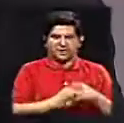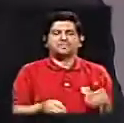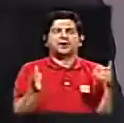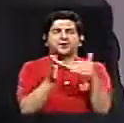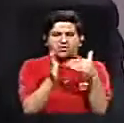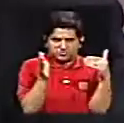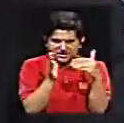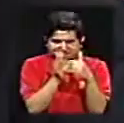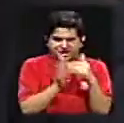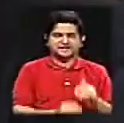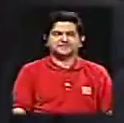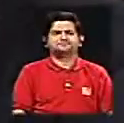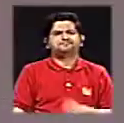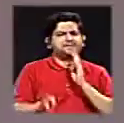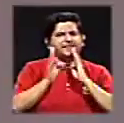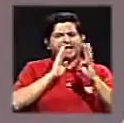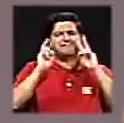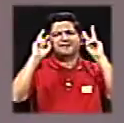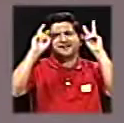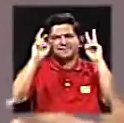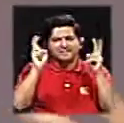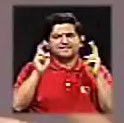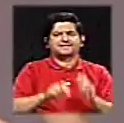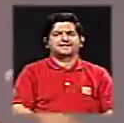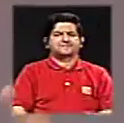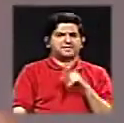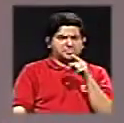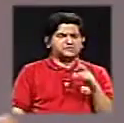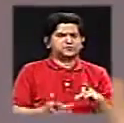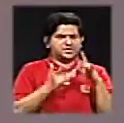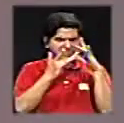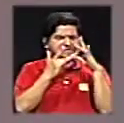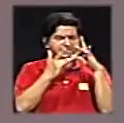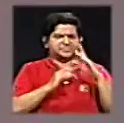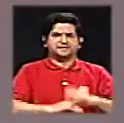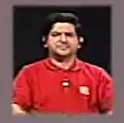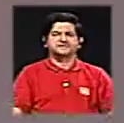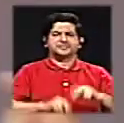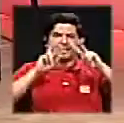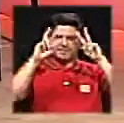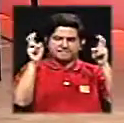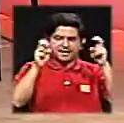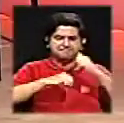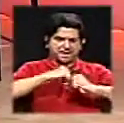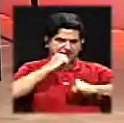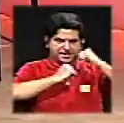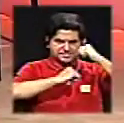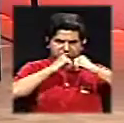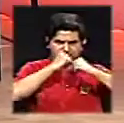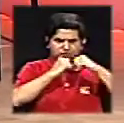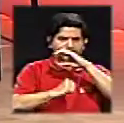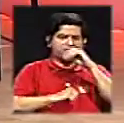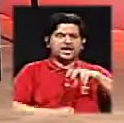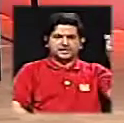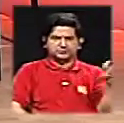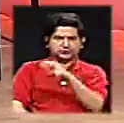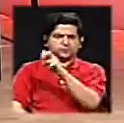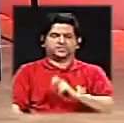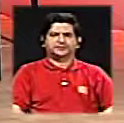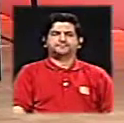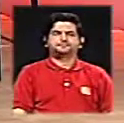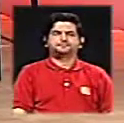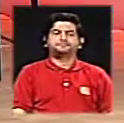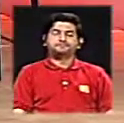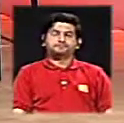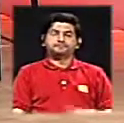vez más para hablar de un tema del que usted es especialista, que es el tema de infraestructura y transporte.